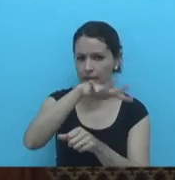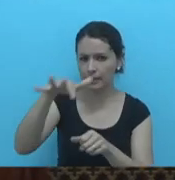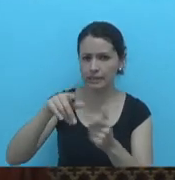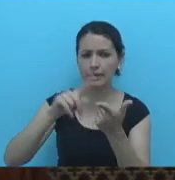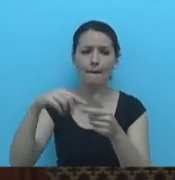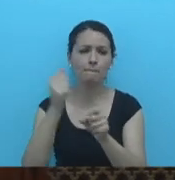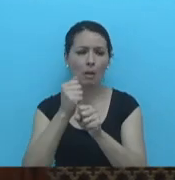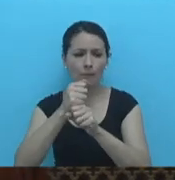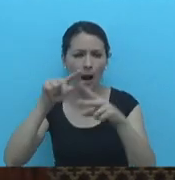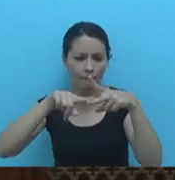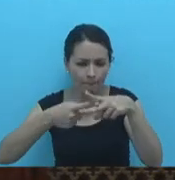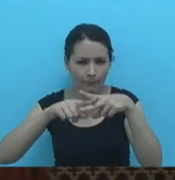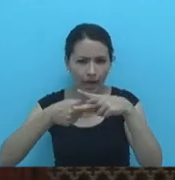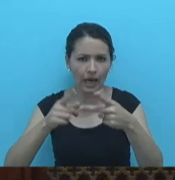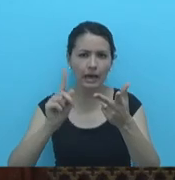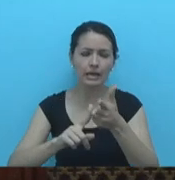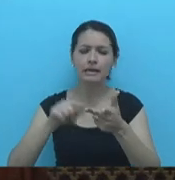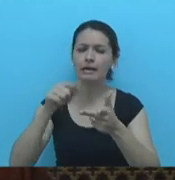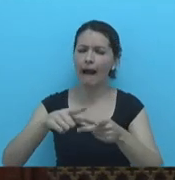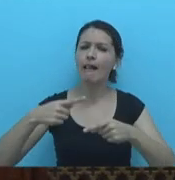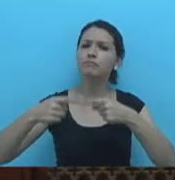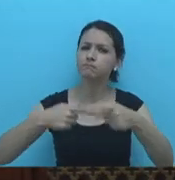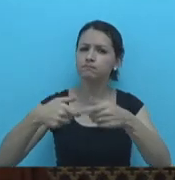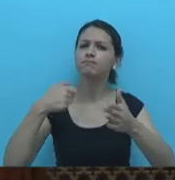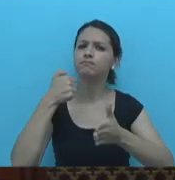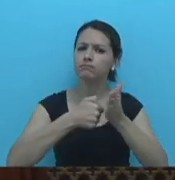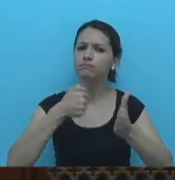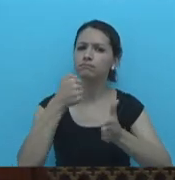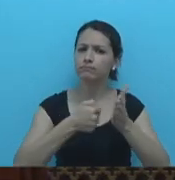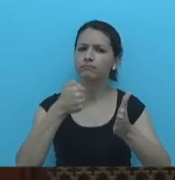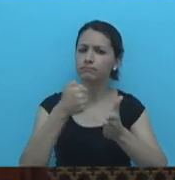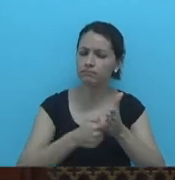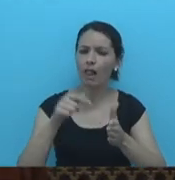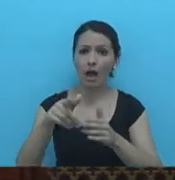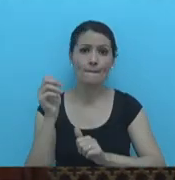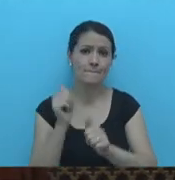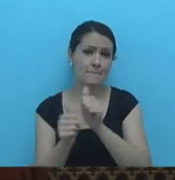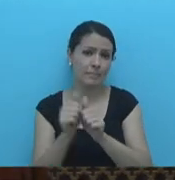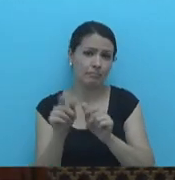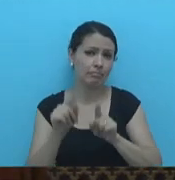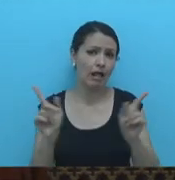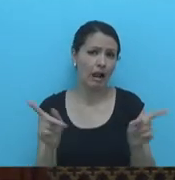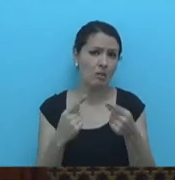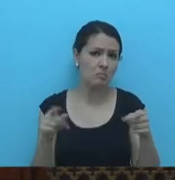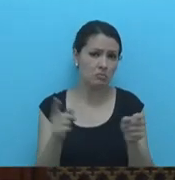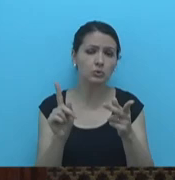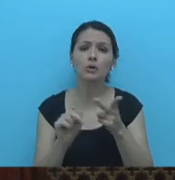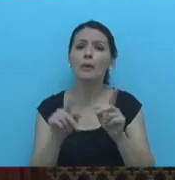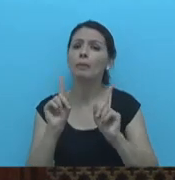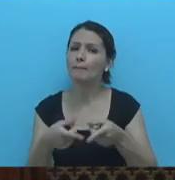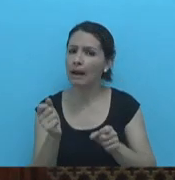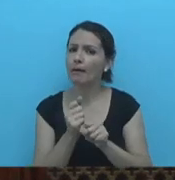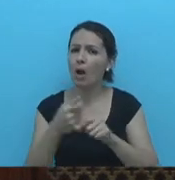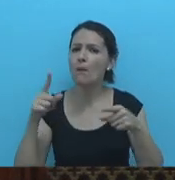creativo, persistente, emprendedor, inventor, empresario, músico, político y